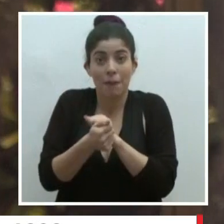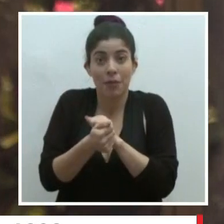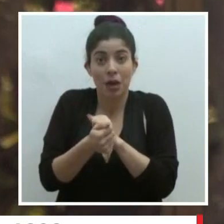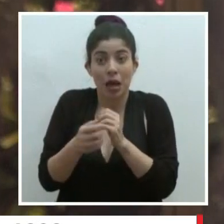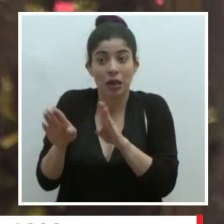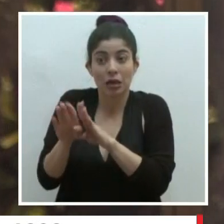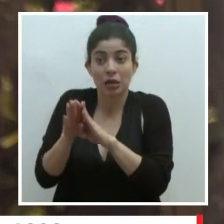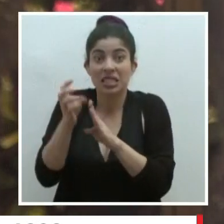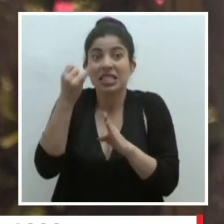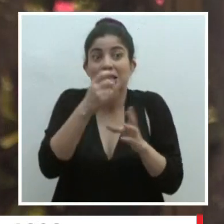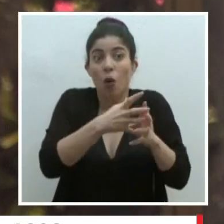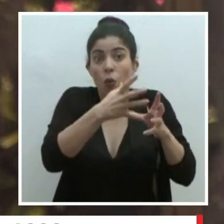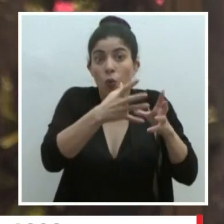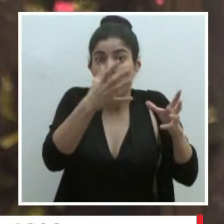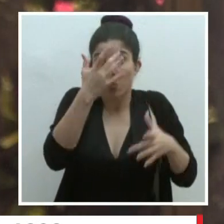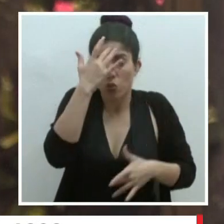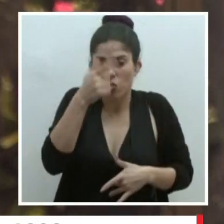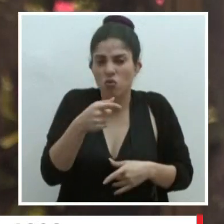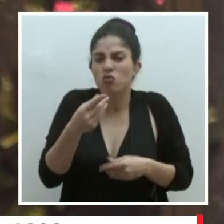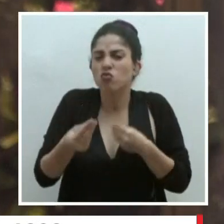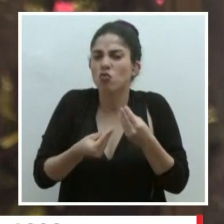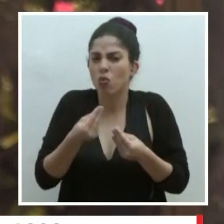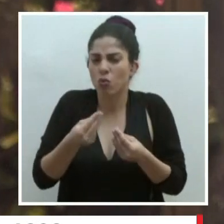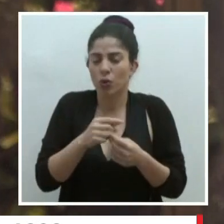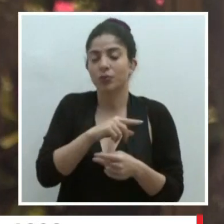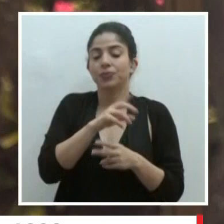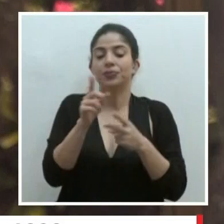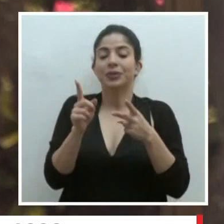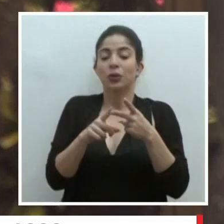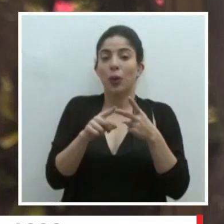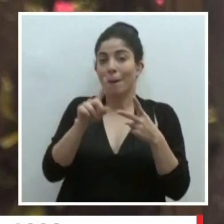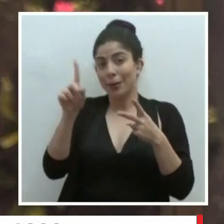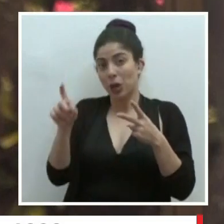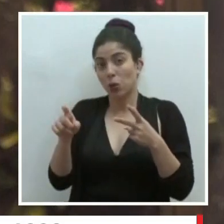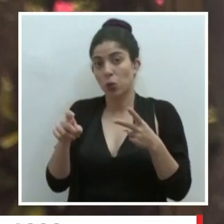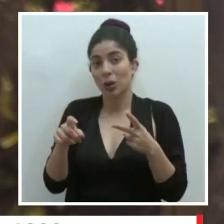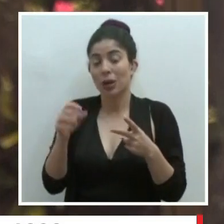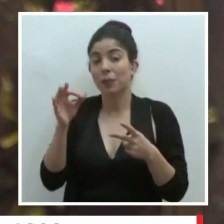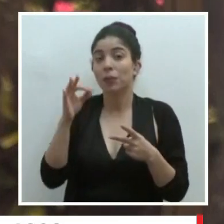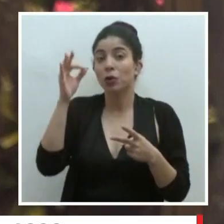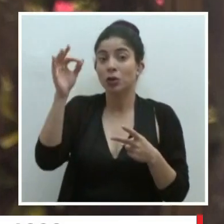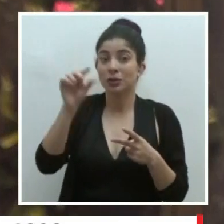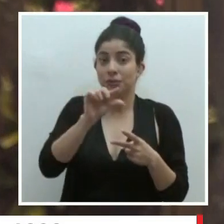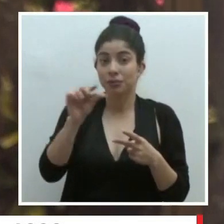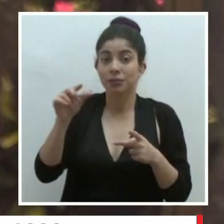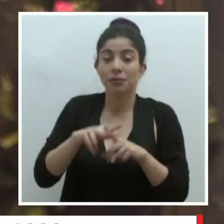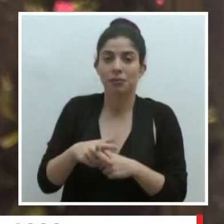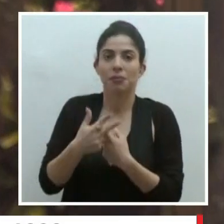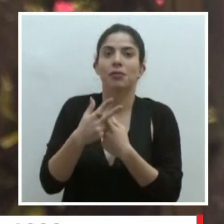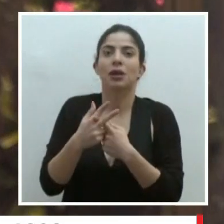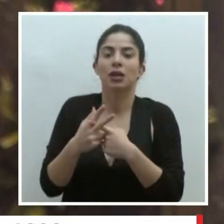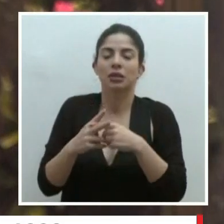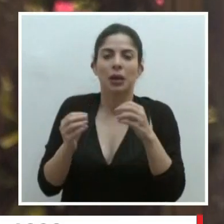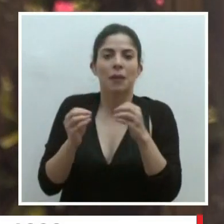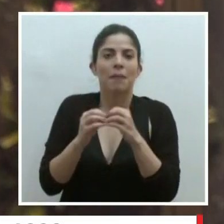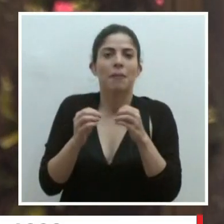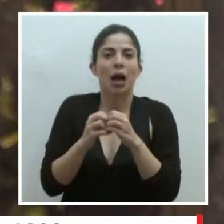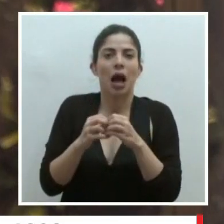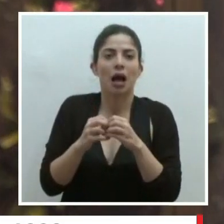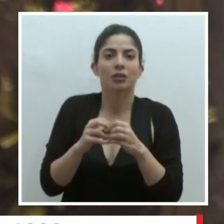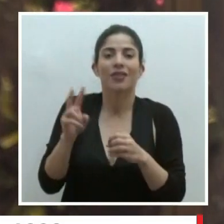los casos? La segunda pregunta está relacionada a que a partir de la próxima semana inicia el pico alto